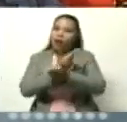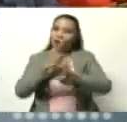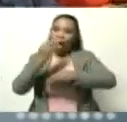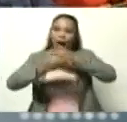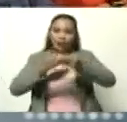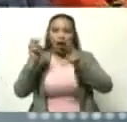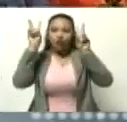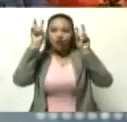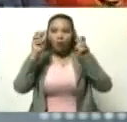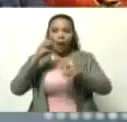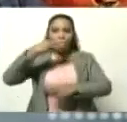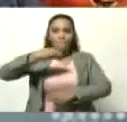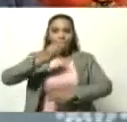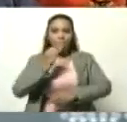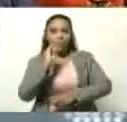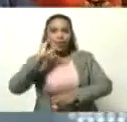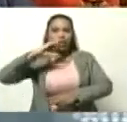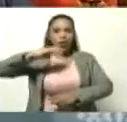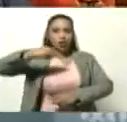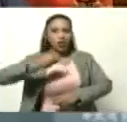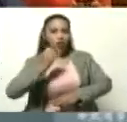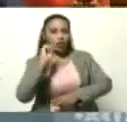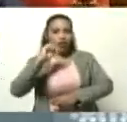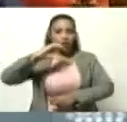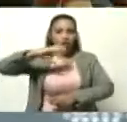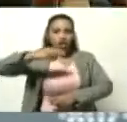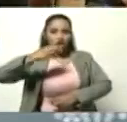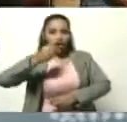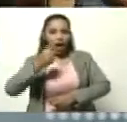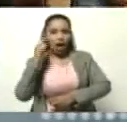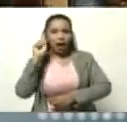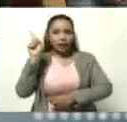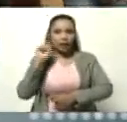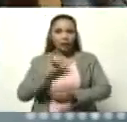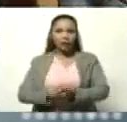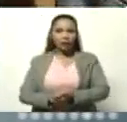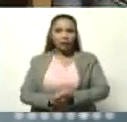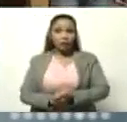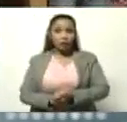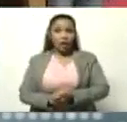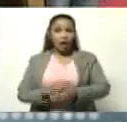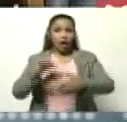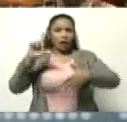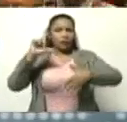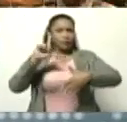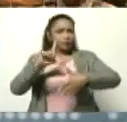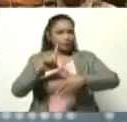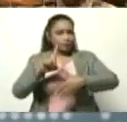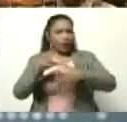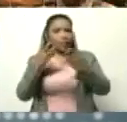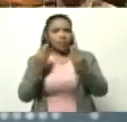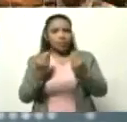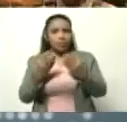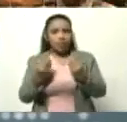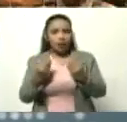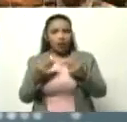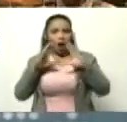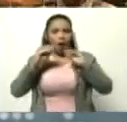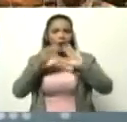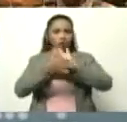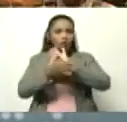vigencia como califica este encuentro como promotor de esa integración latinoamericana que tanto se habla en la